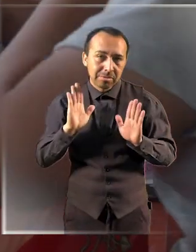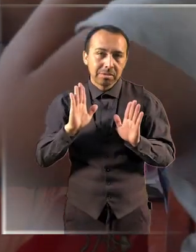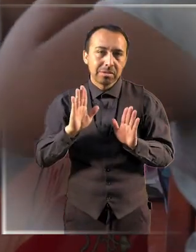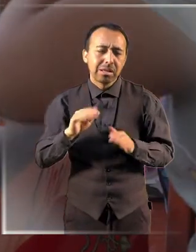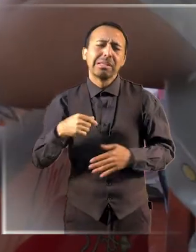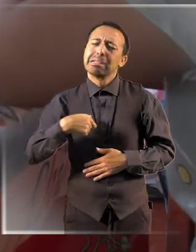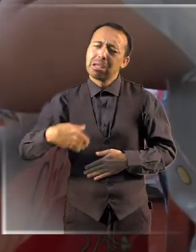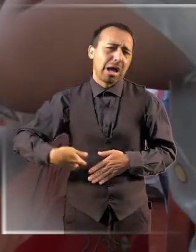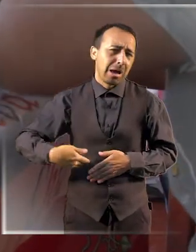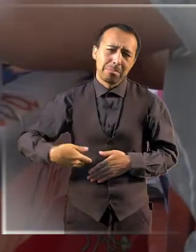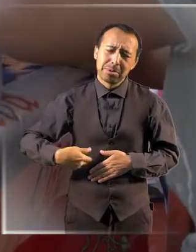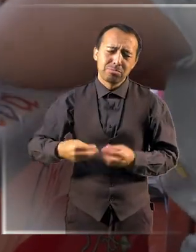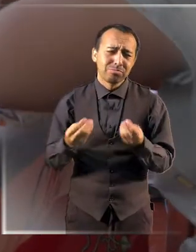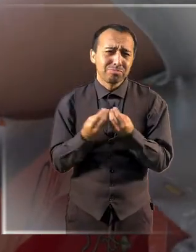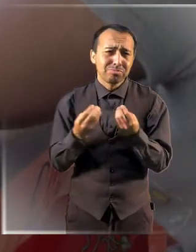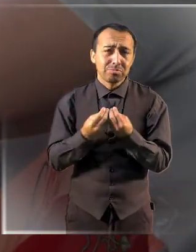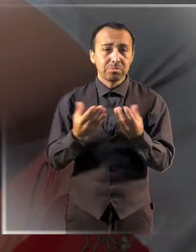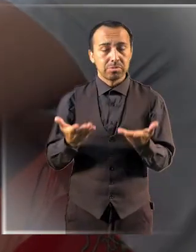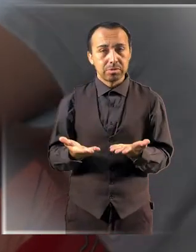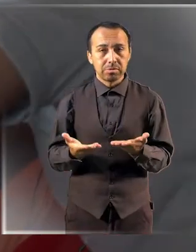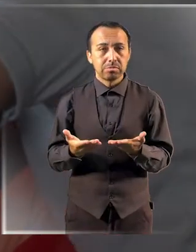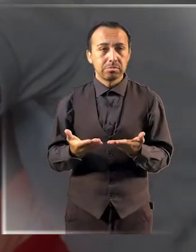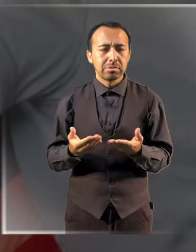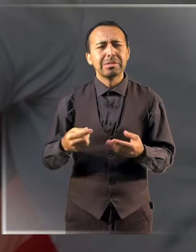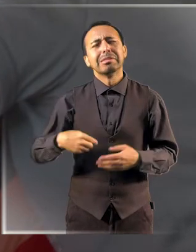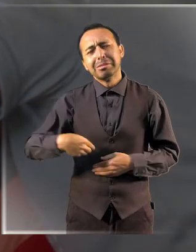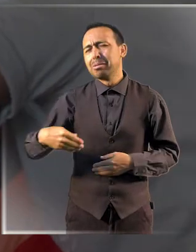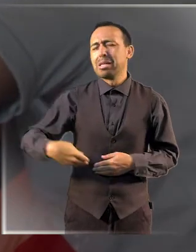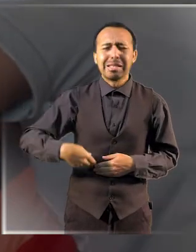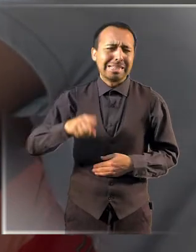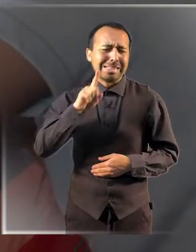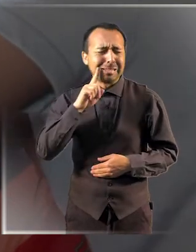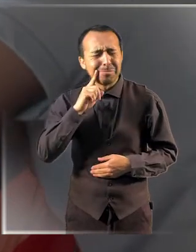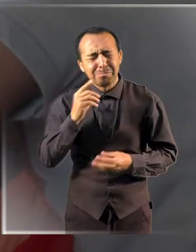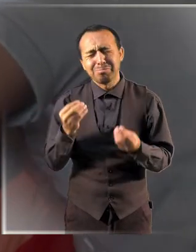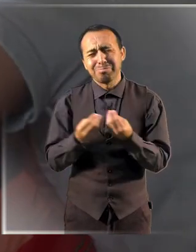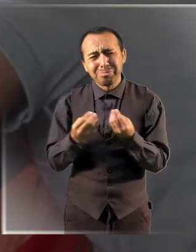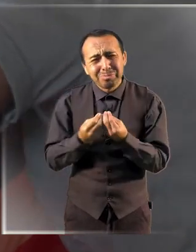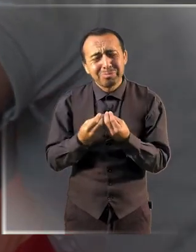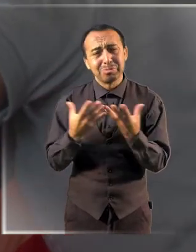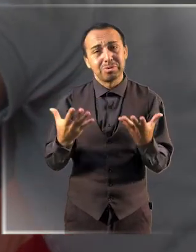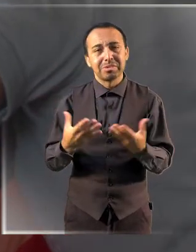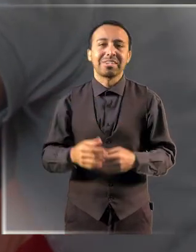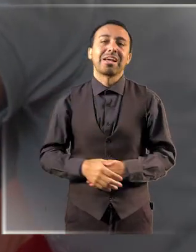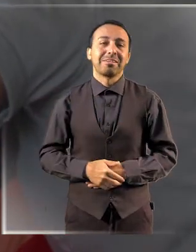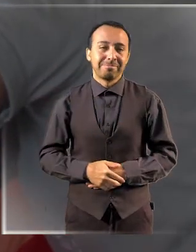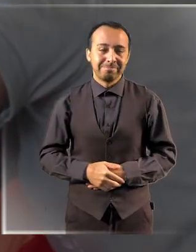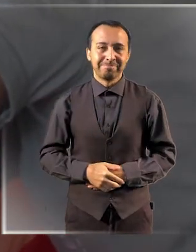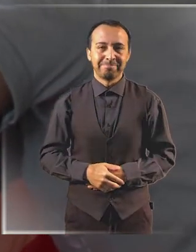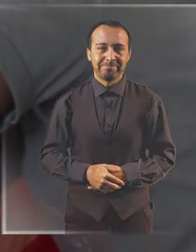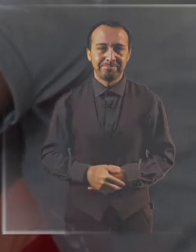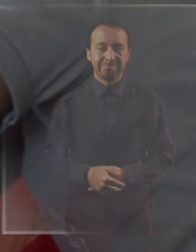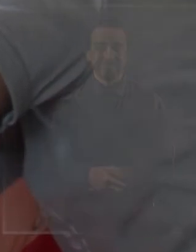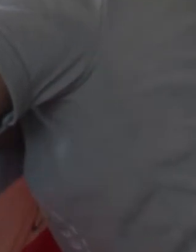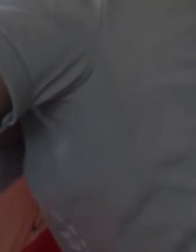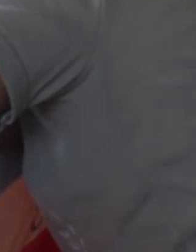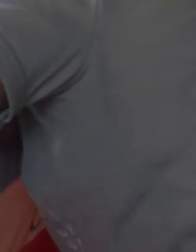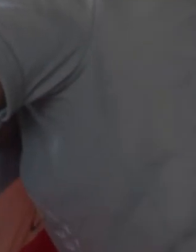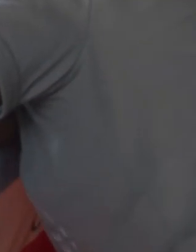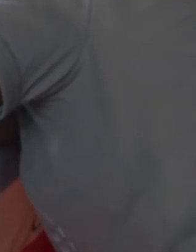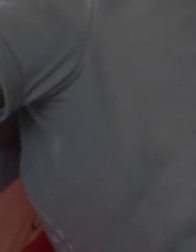Tengo hambre. Tienes mucha hambre. Como mamá, tengo mucha hambre. Tengo mucha hambre.